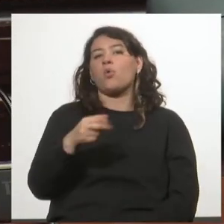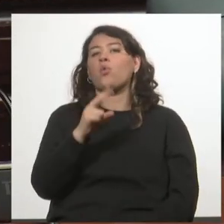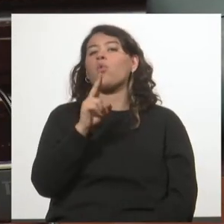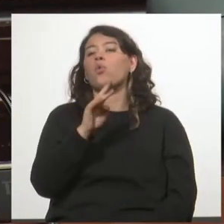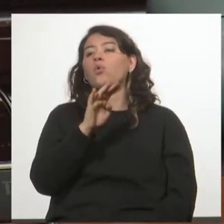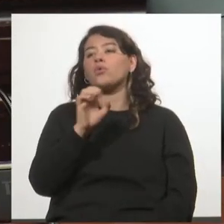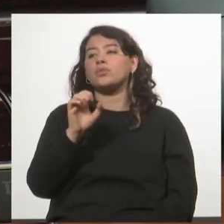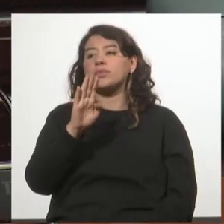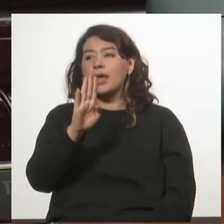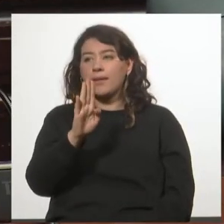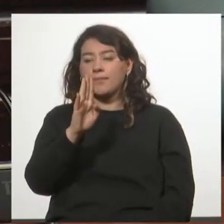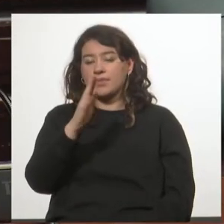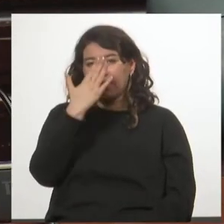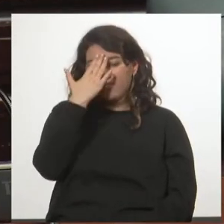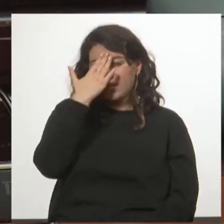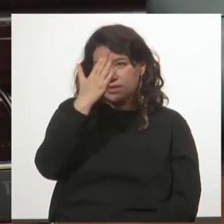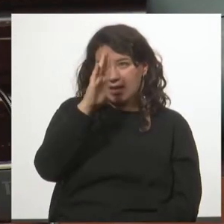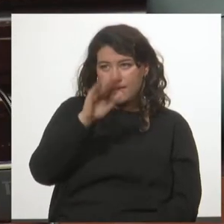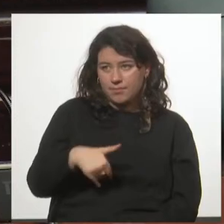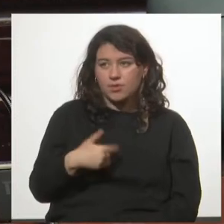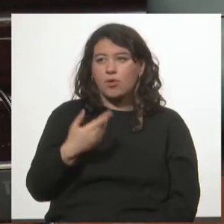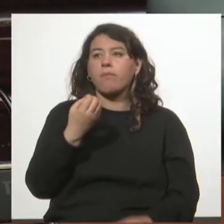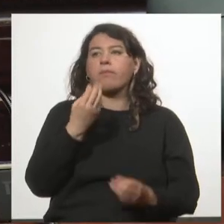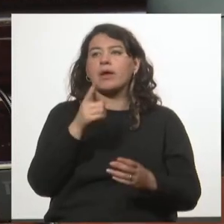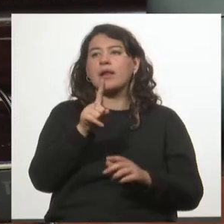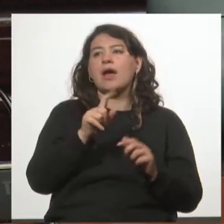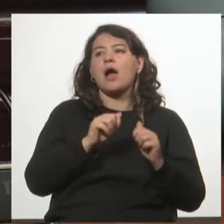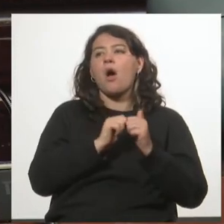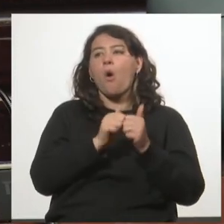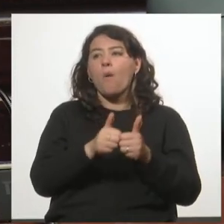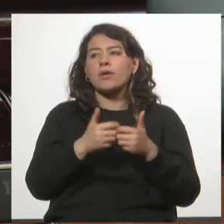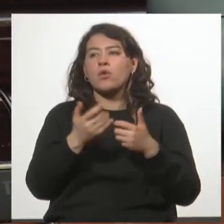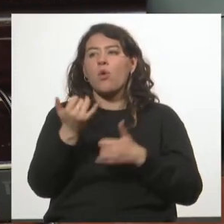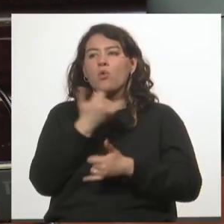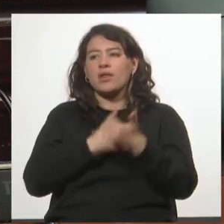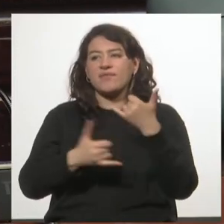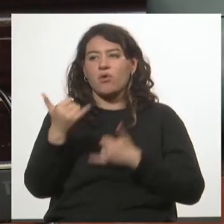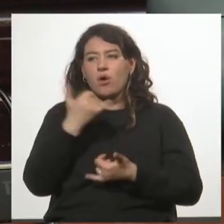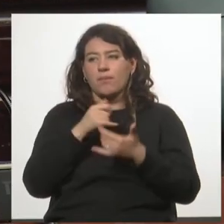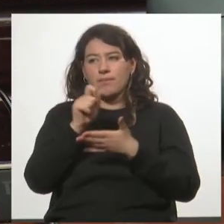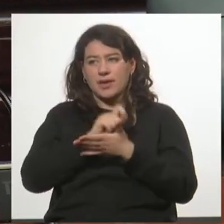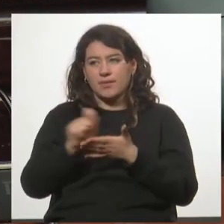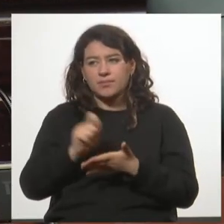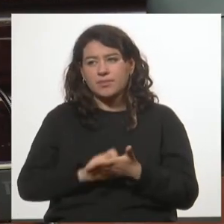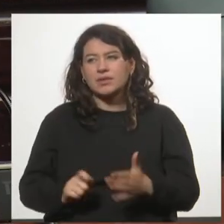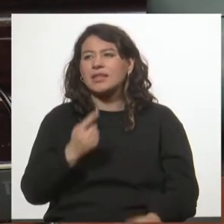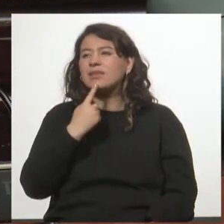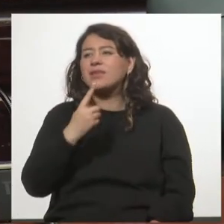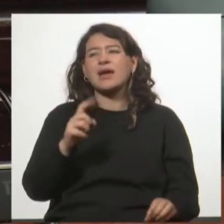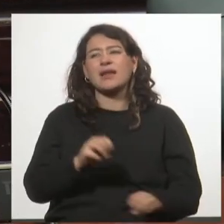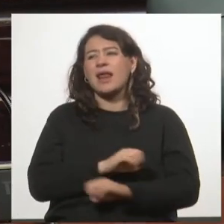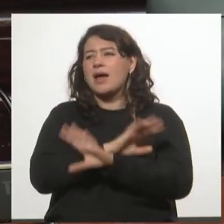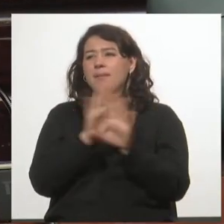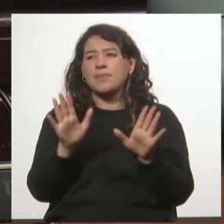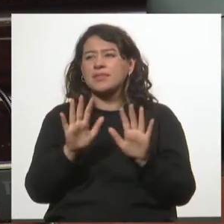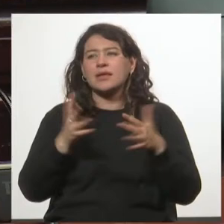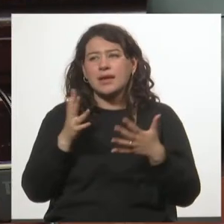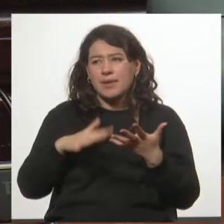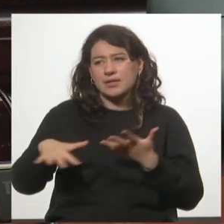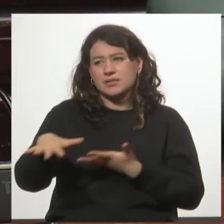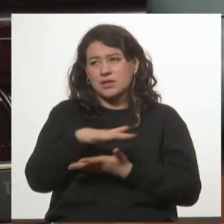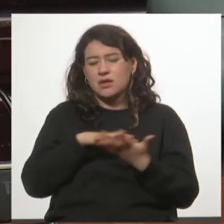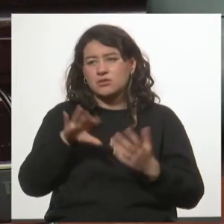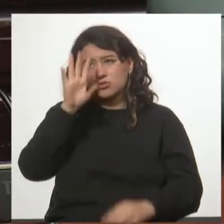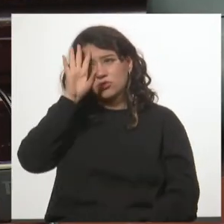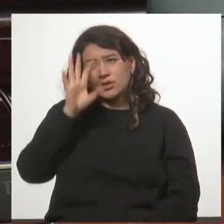perteneciente al frente amplio por haber acompañado un informe que decía claramente lo que había pasado yo